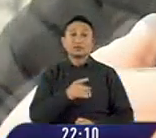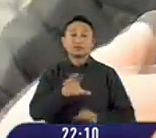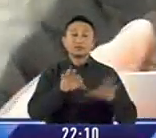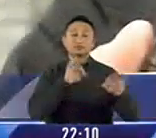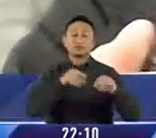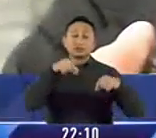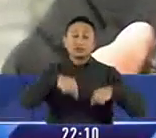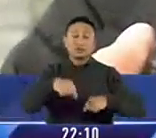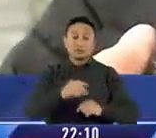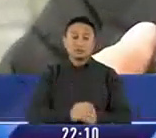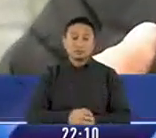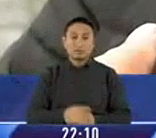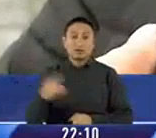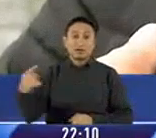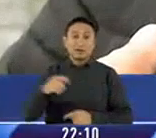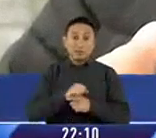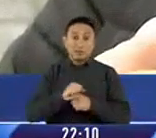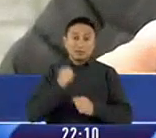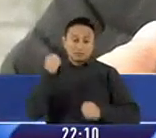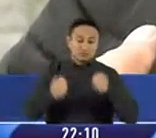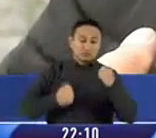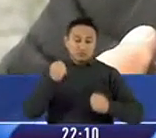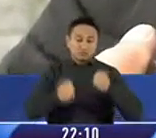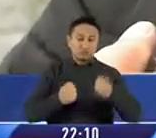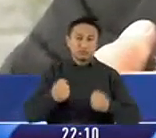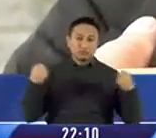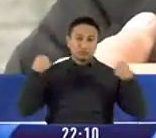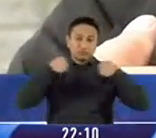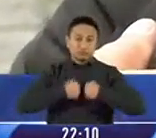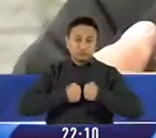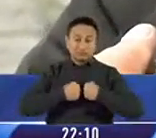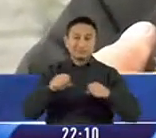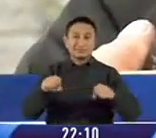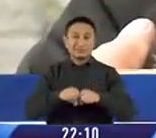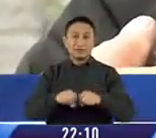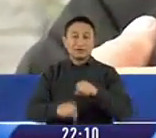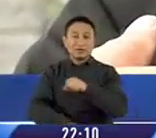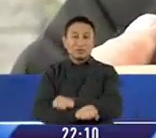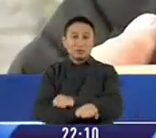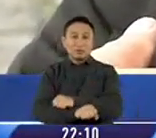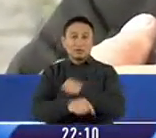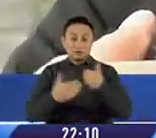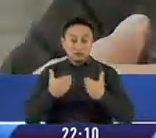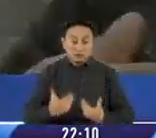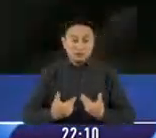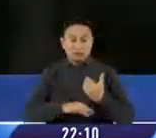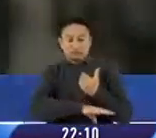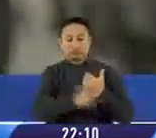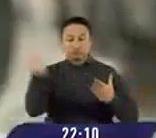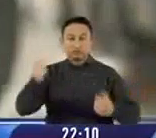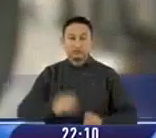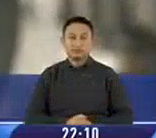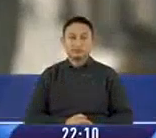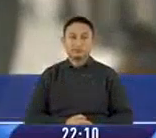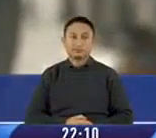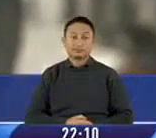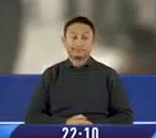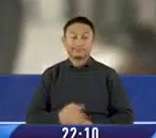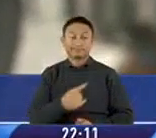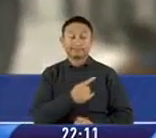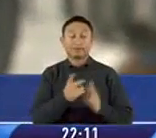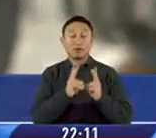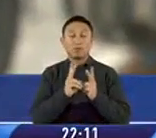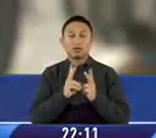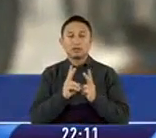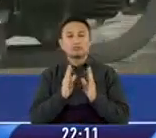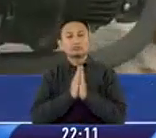Guápulo. Bajaban entrenando y les roban las mochilas con zapatos de fútbol y con sus implementos deportivos. Ante la situación, los vecinos piden